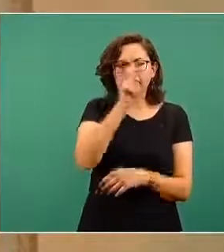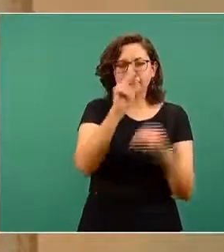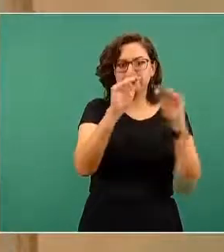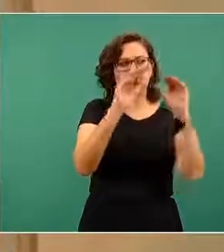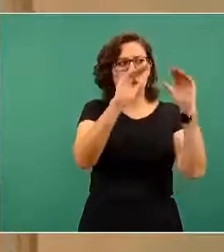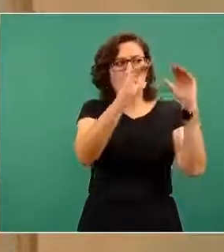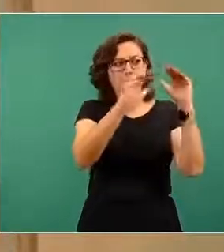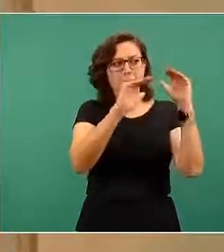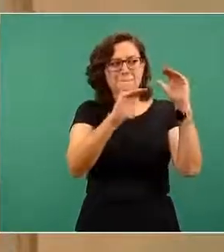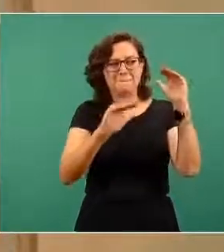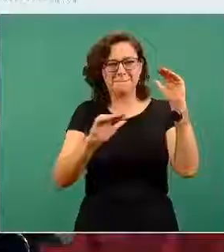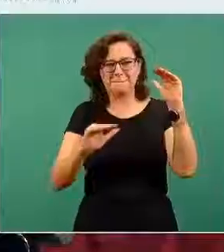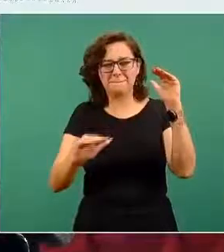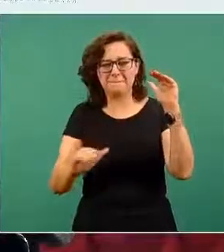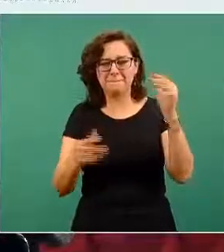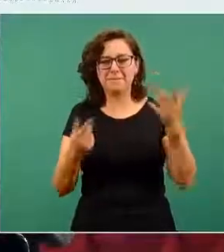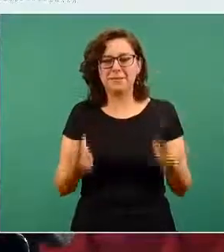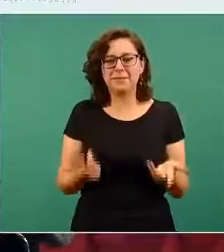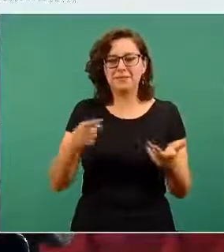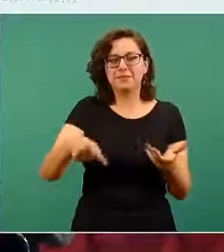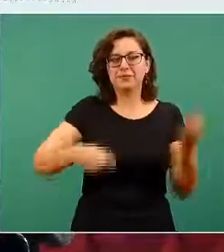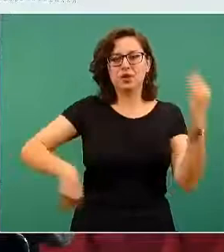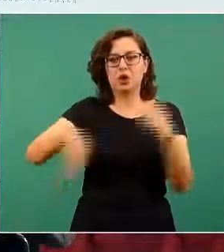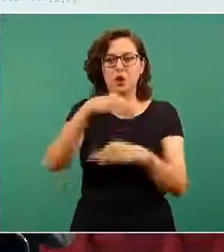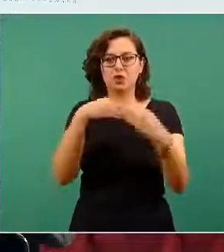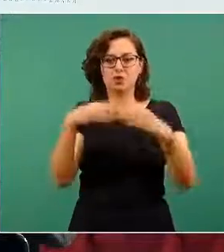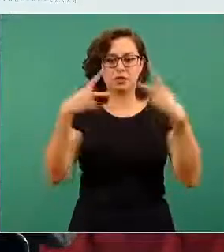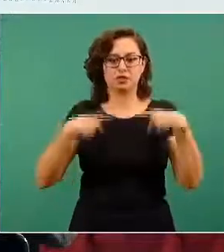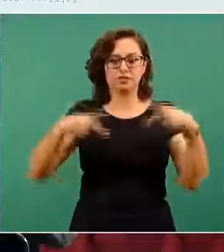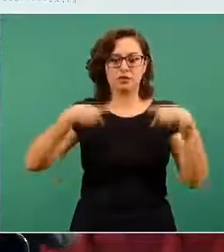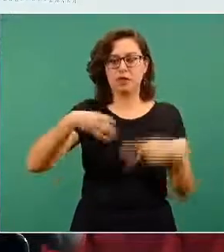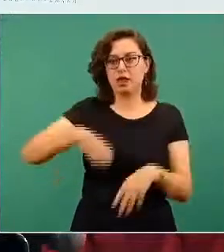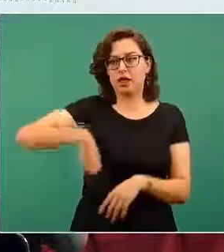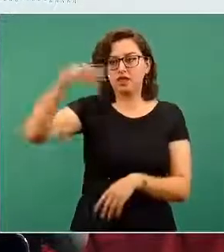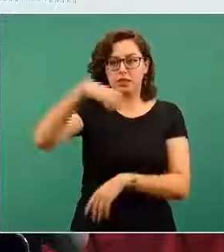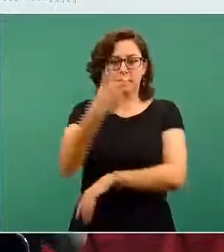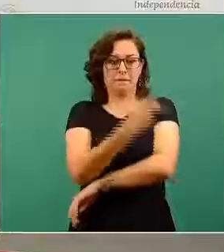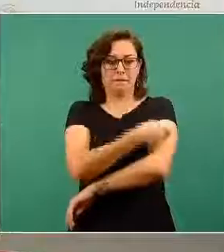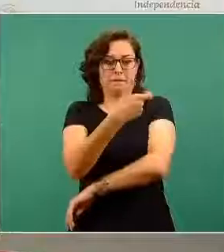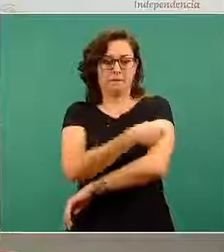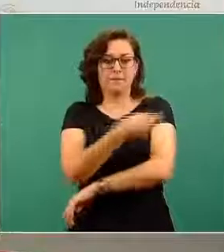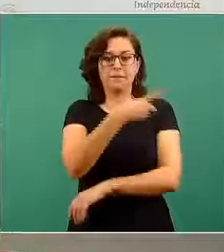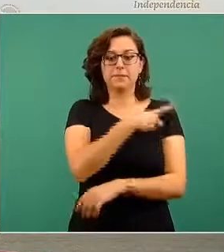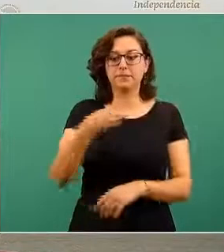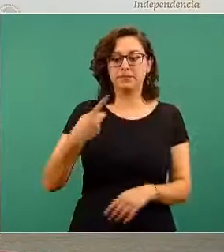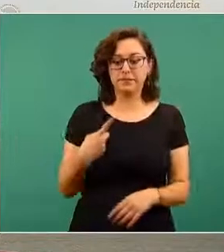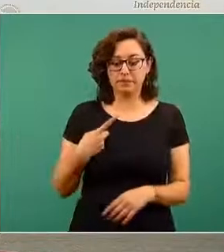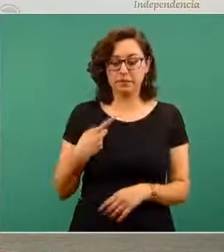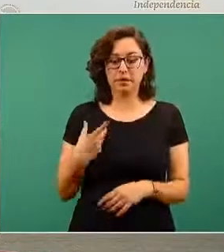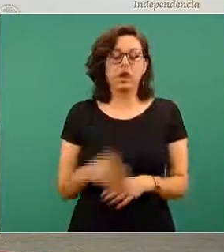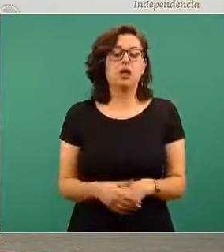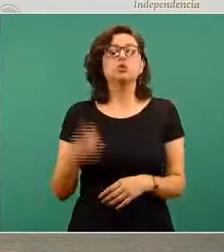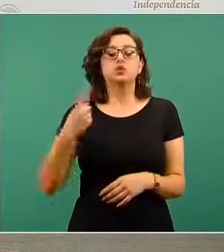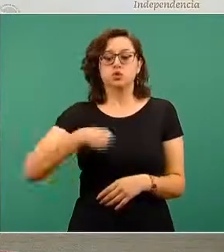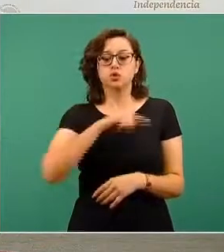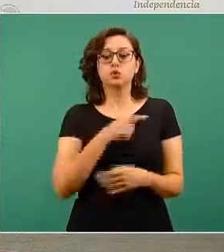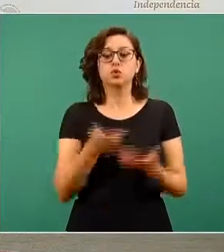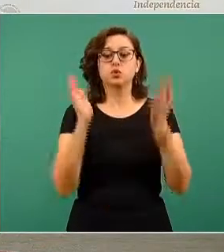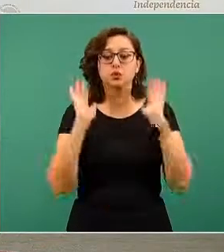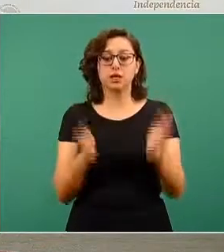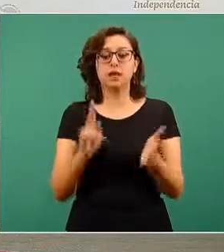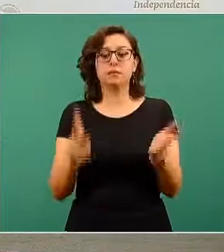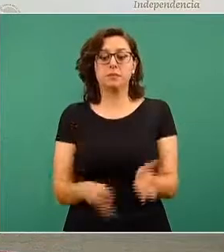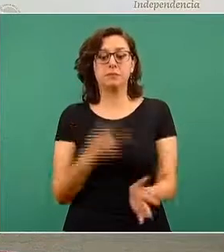seguir avanzando hasta cubrir a todas las personas adultas mayores. Esto ya lo hemos comentado, que tenemos